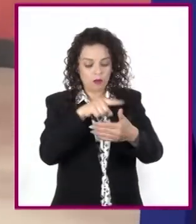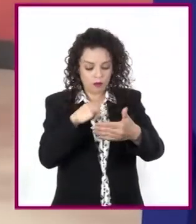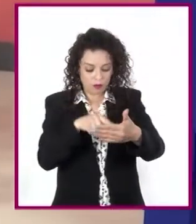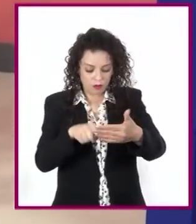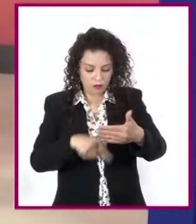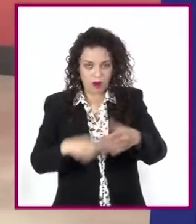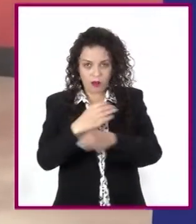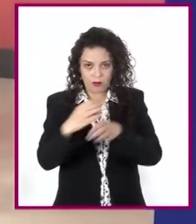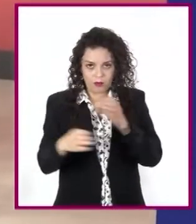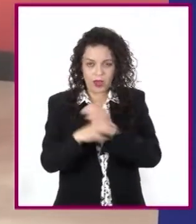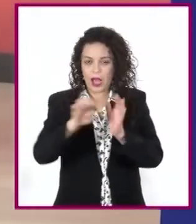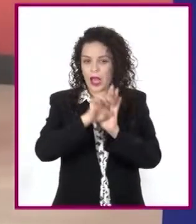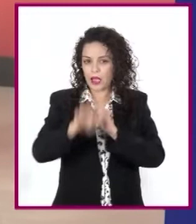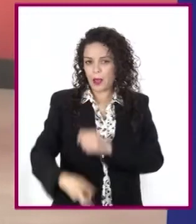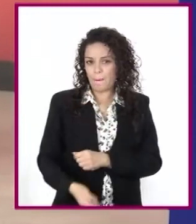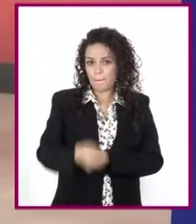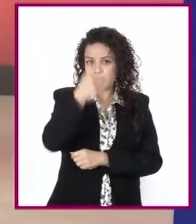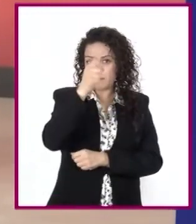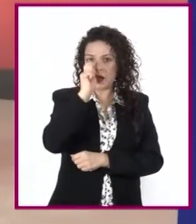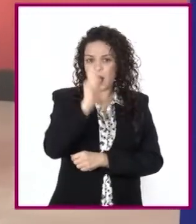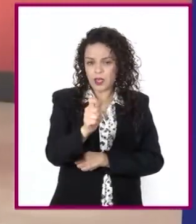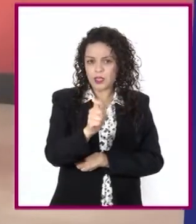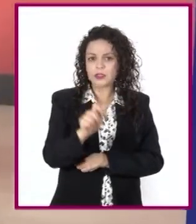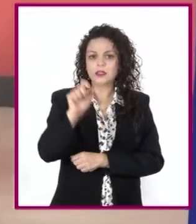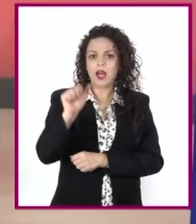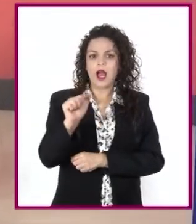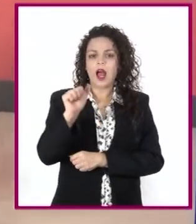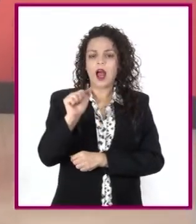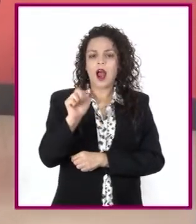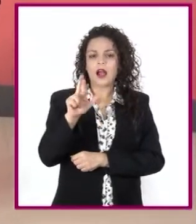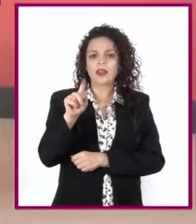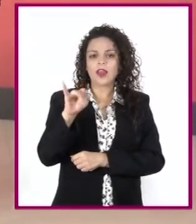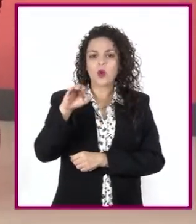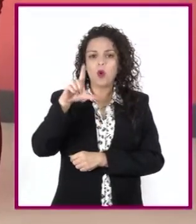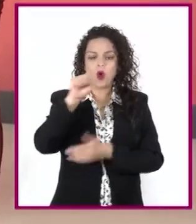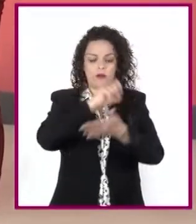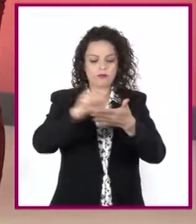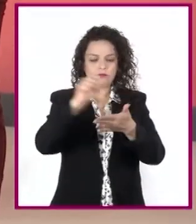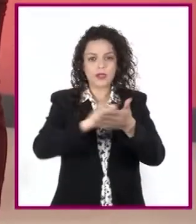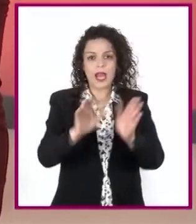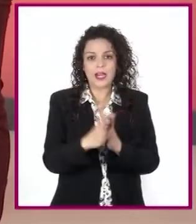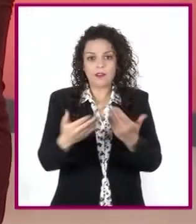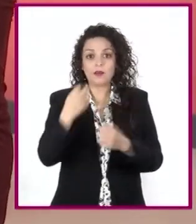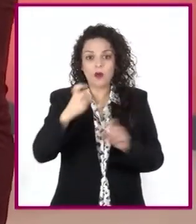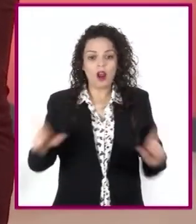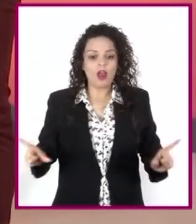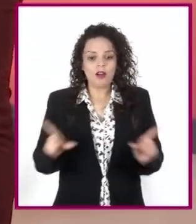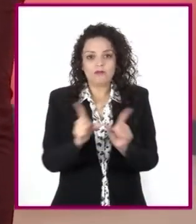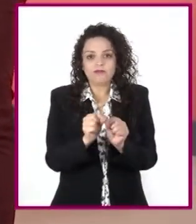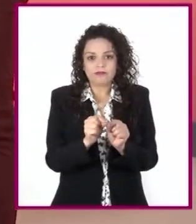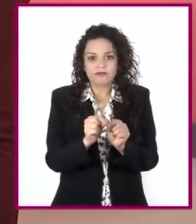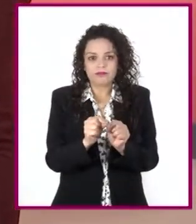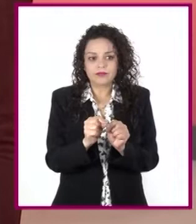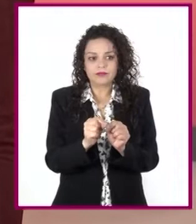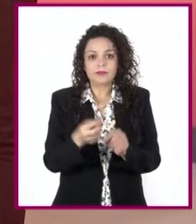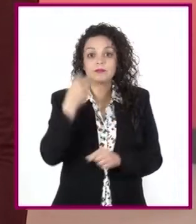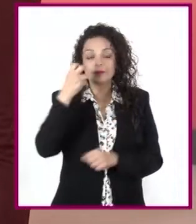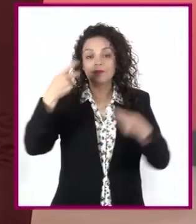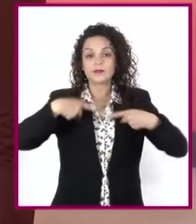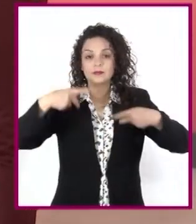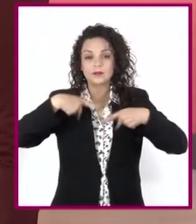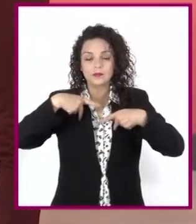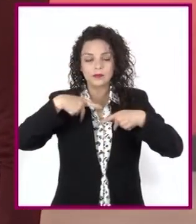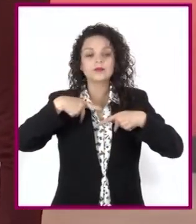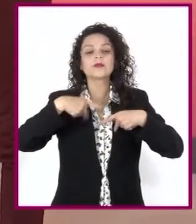la primera fuente es un artículo de revista. Por eso tiene un resumen al inicio, el cual guía a los lectores sobre